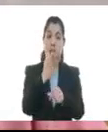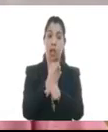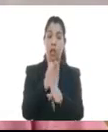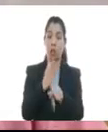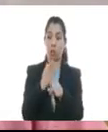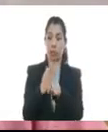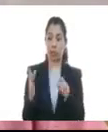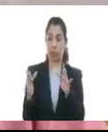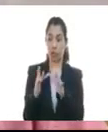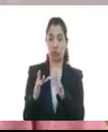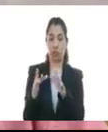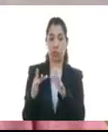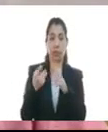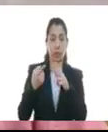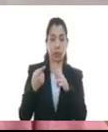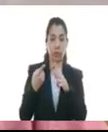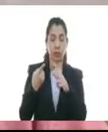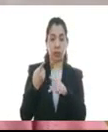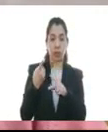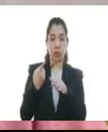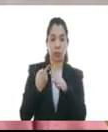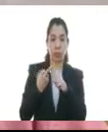ella.